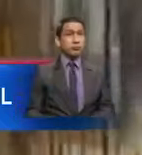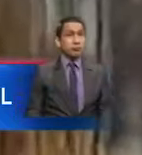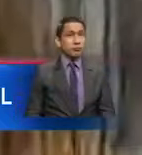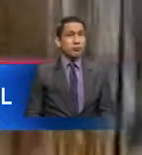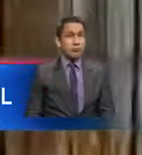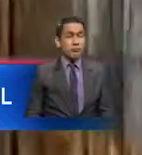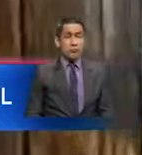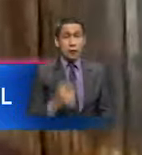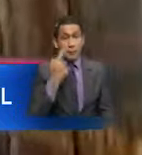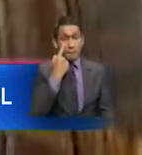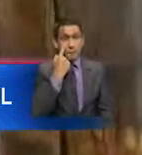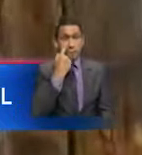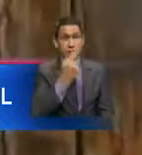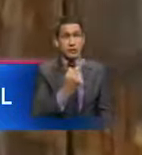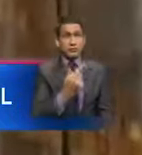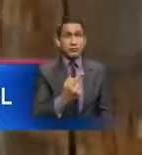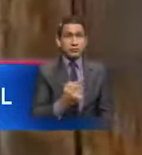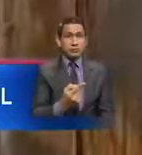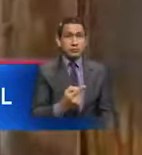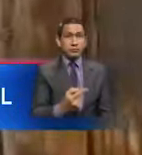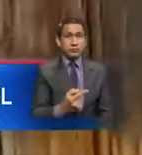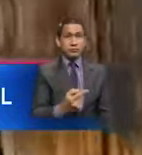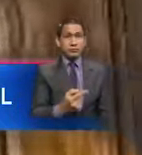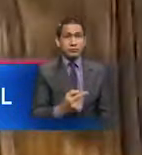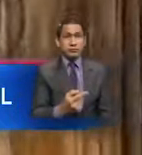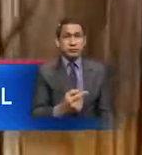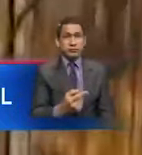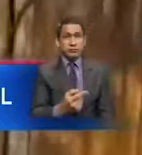vamos a ingresar un poco a lo que era en su momento